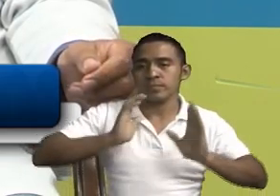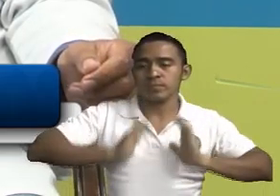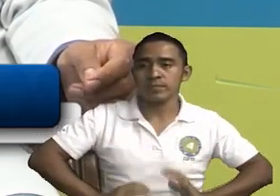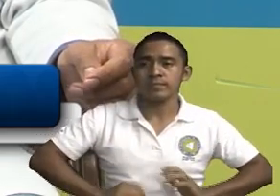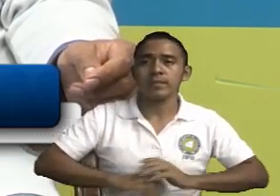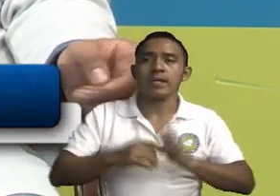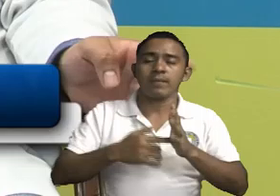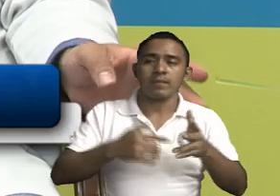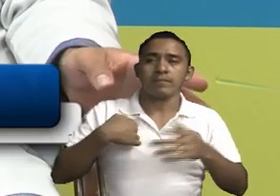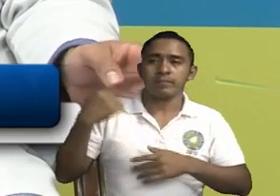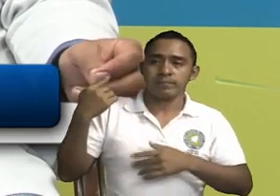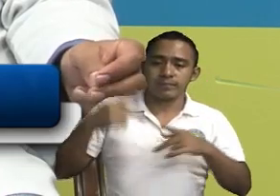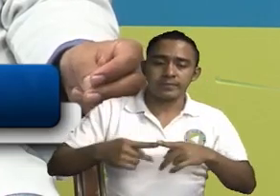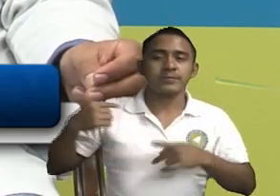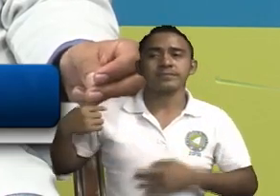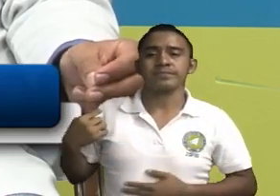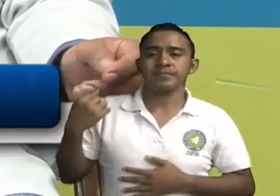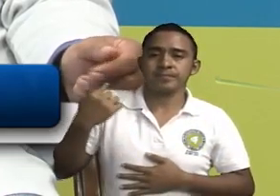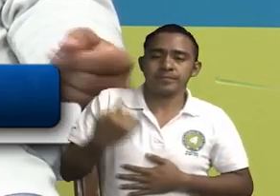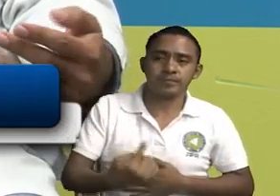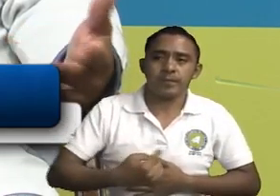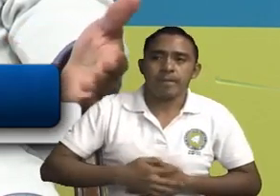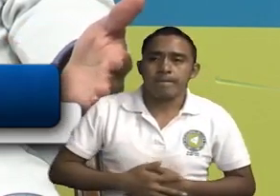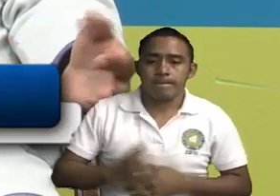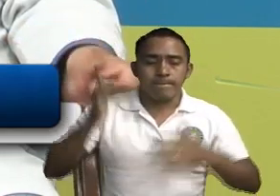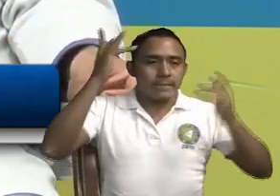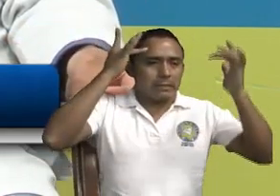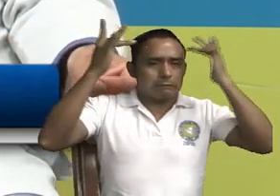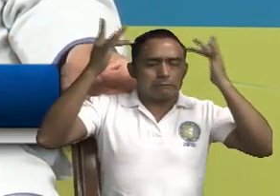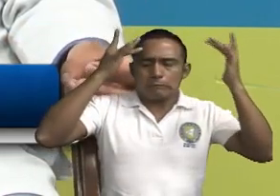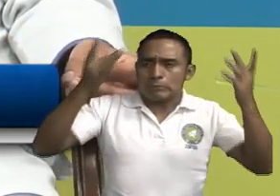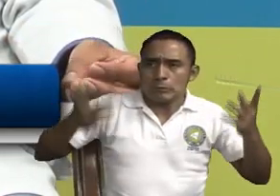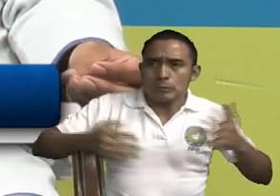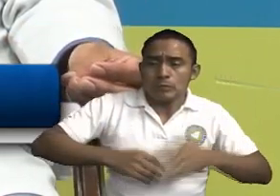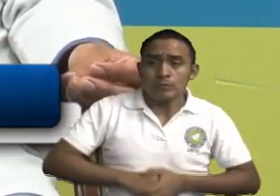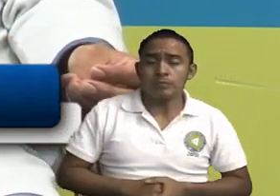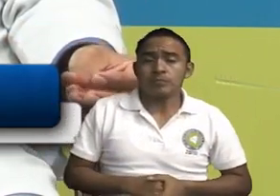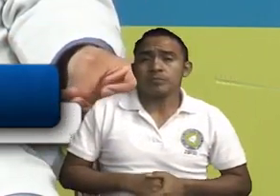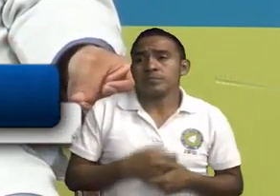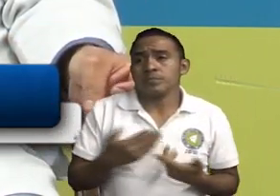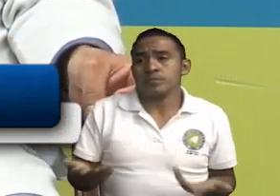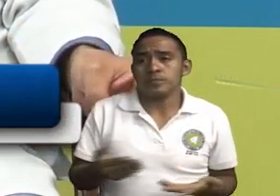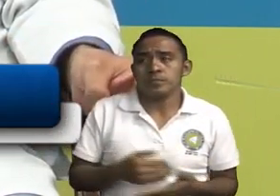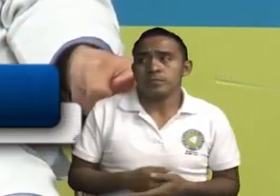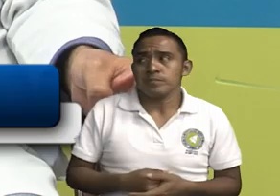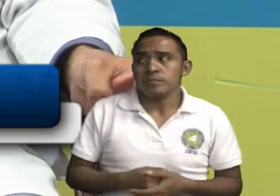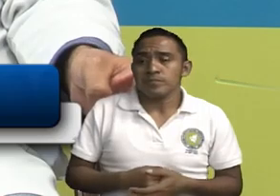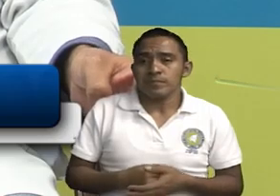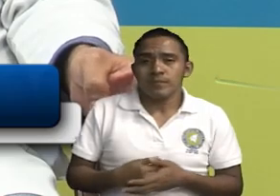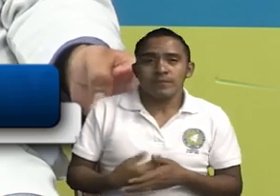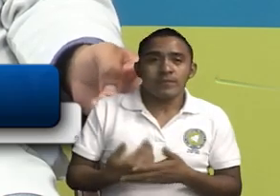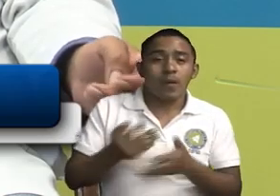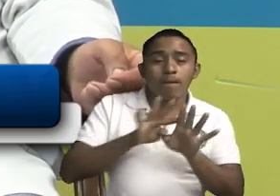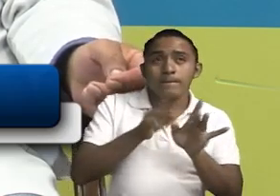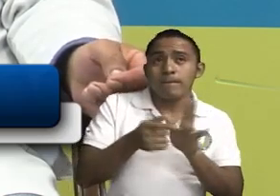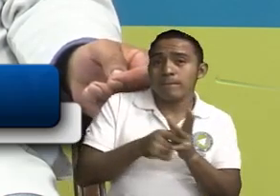llega el paciente en la consulta, obviamente va preocupado por su problema, porque a lo mejor, ¿verdad?, su pareja le está